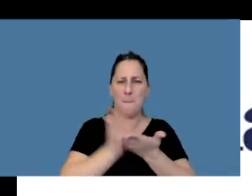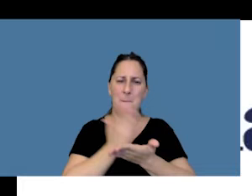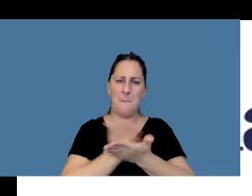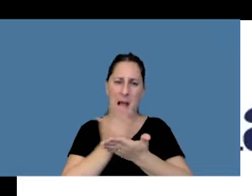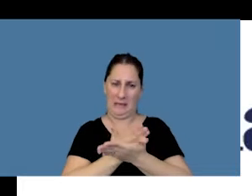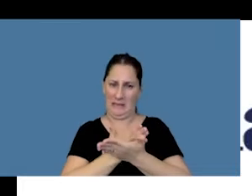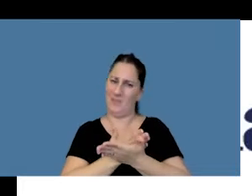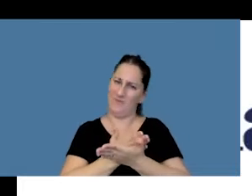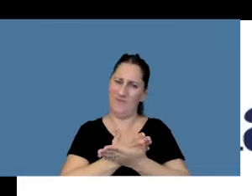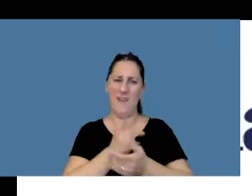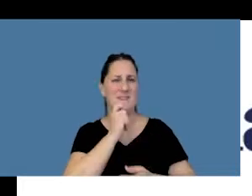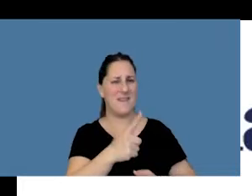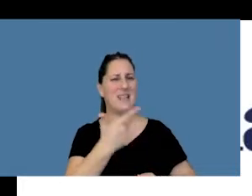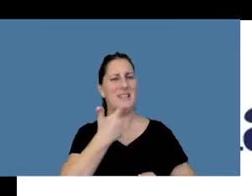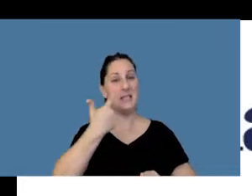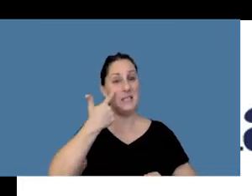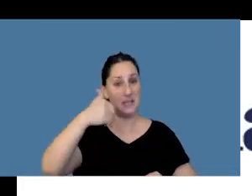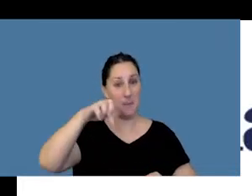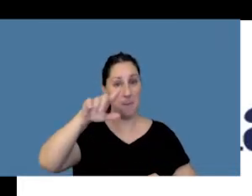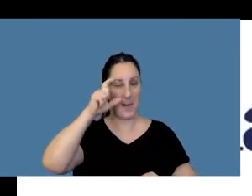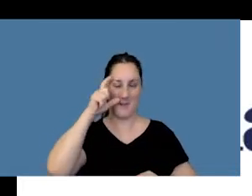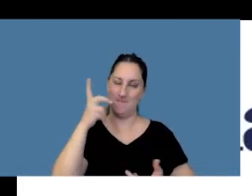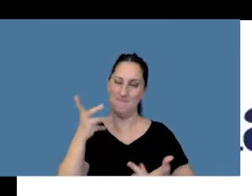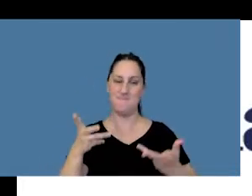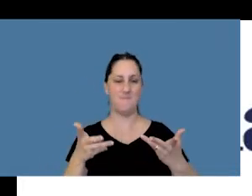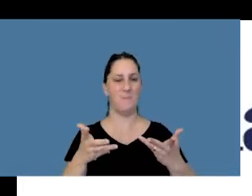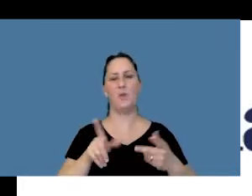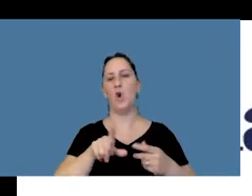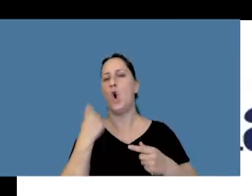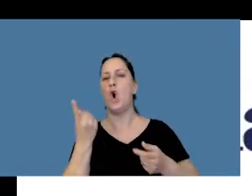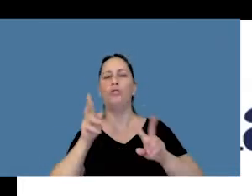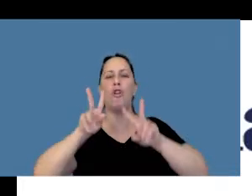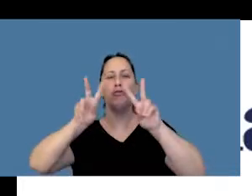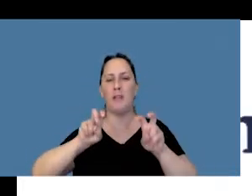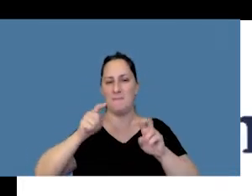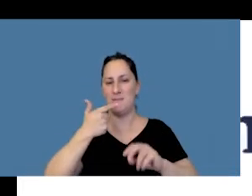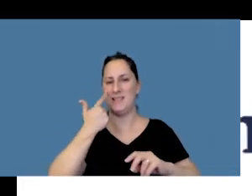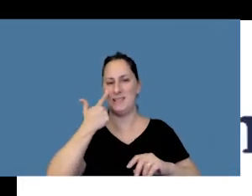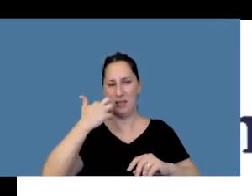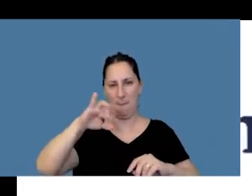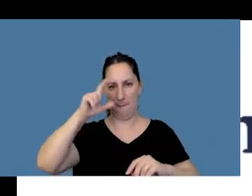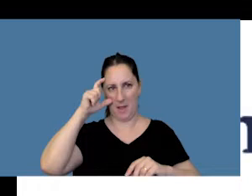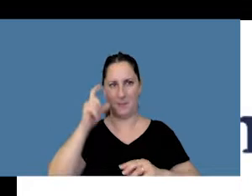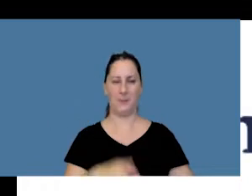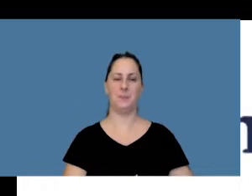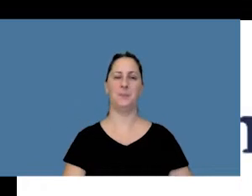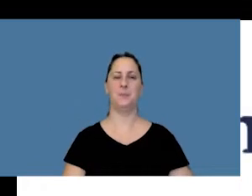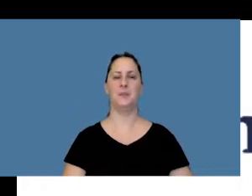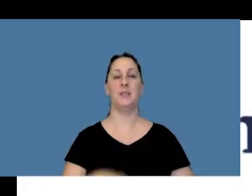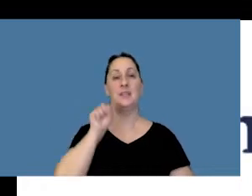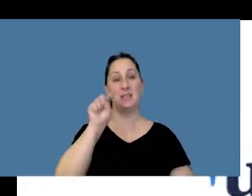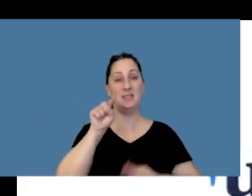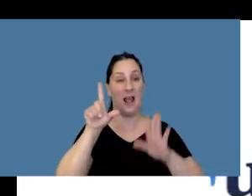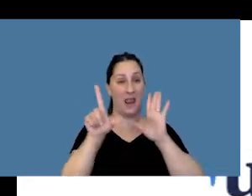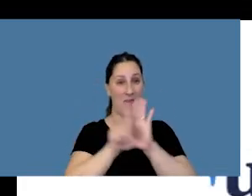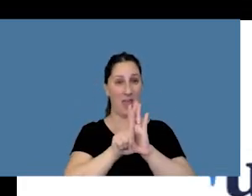simplicidad está dada por otros temas que veremos a continuación. Esa ley,